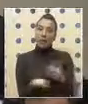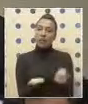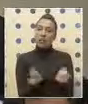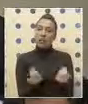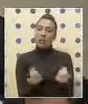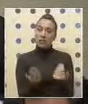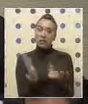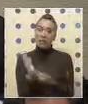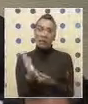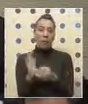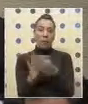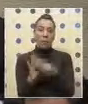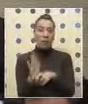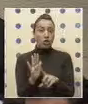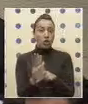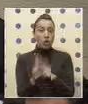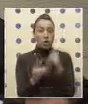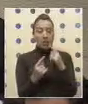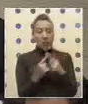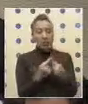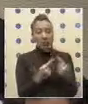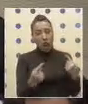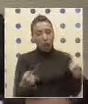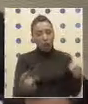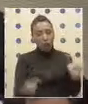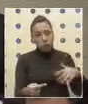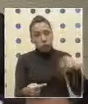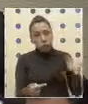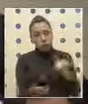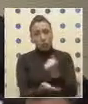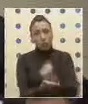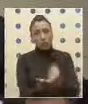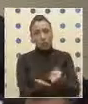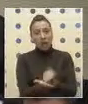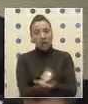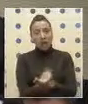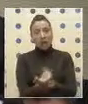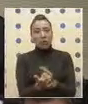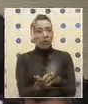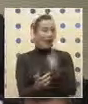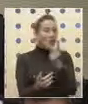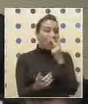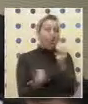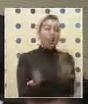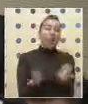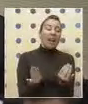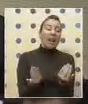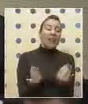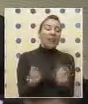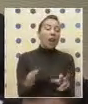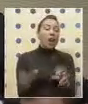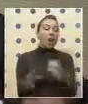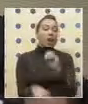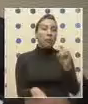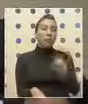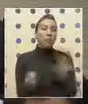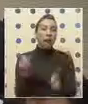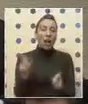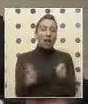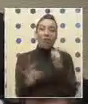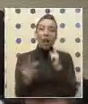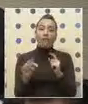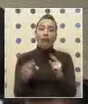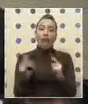Y este proyecto de ley, que tenía una larga y tortuosa tramitación, no se compadece con las necesidades del 80% de la gente que está en